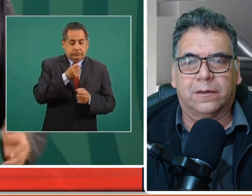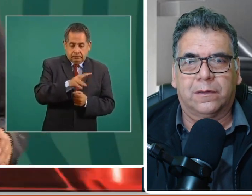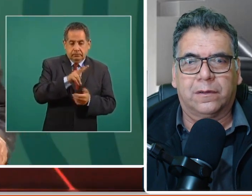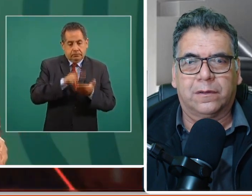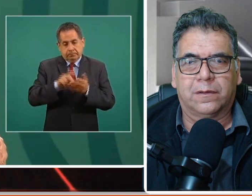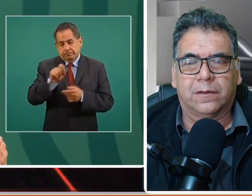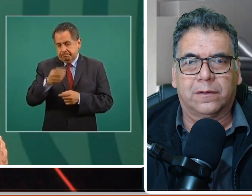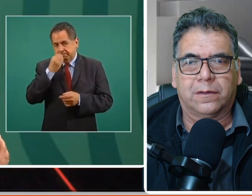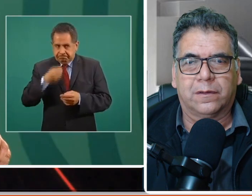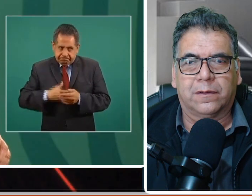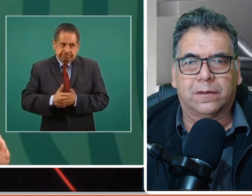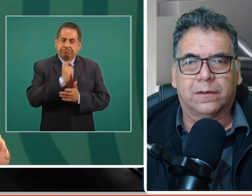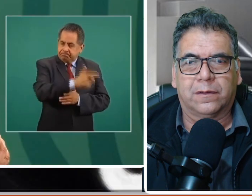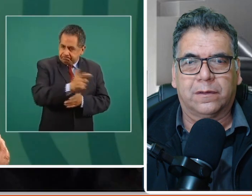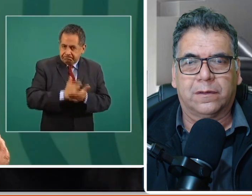detuvo,